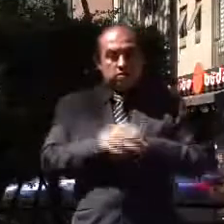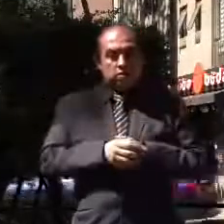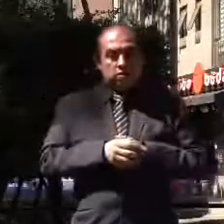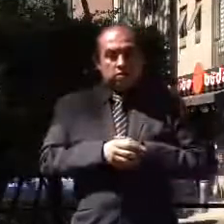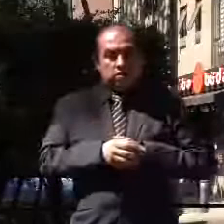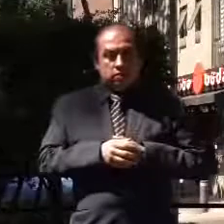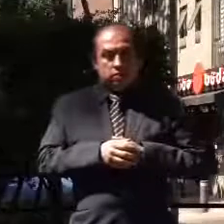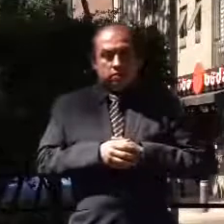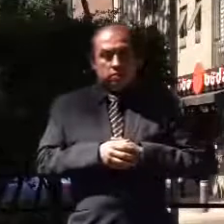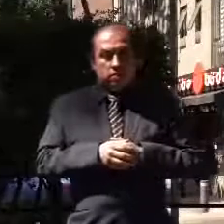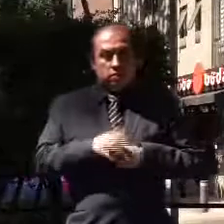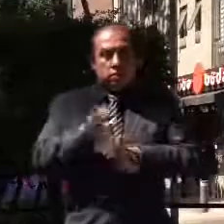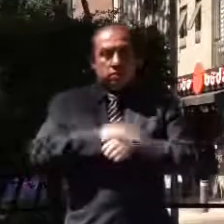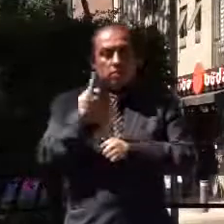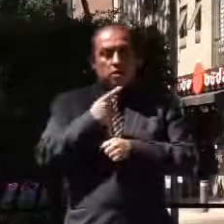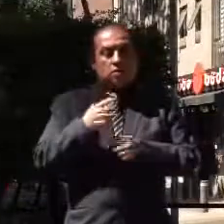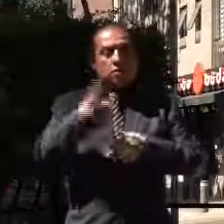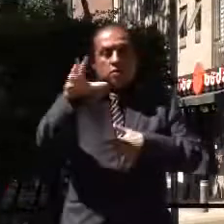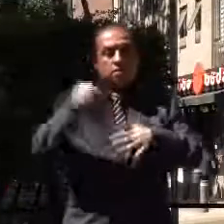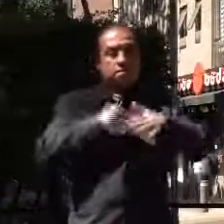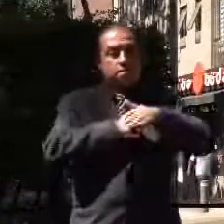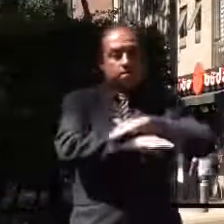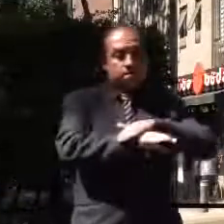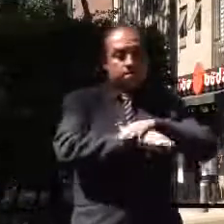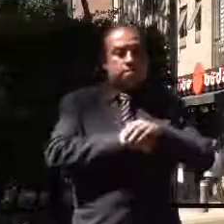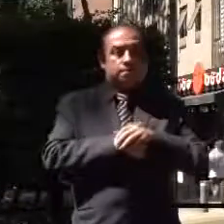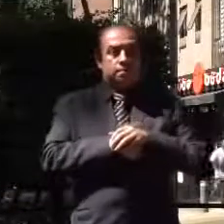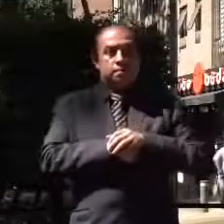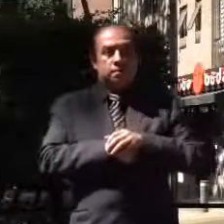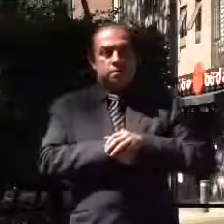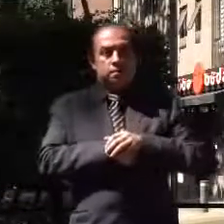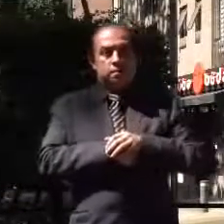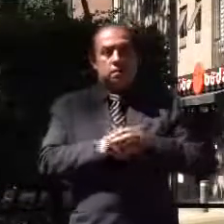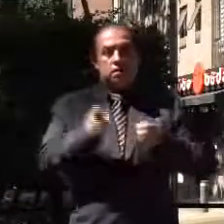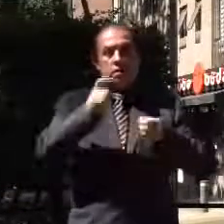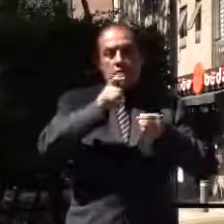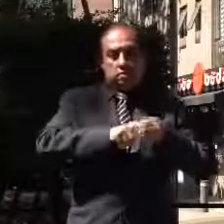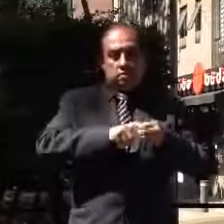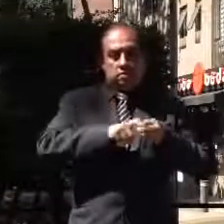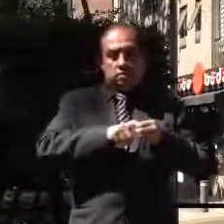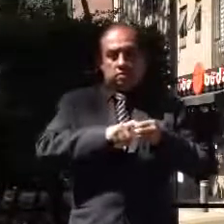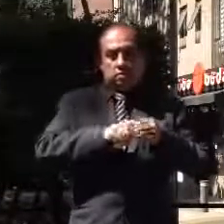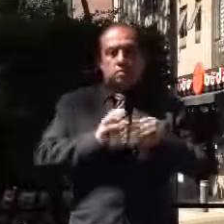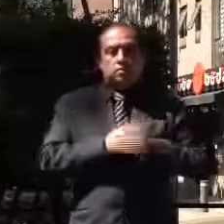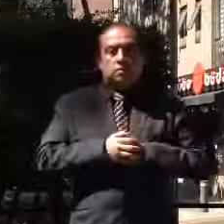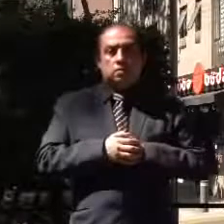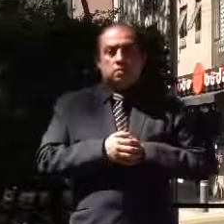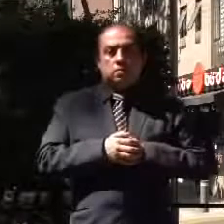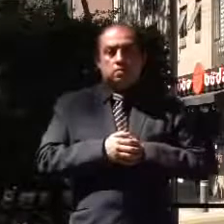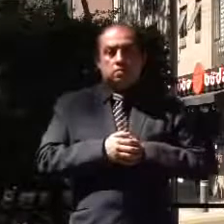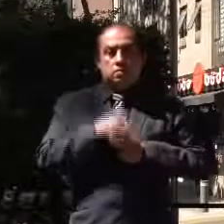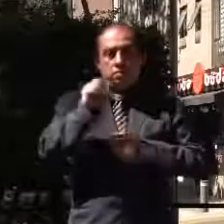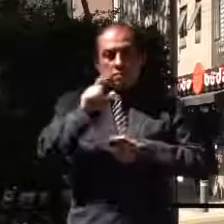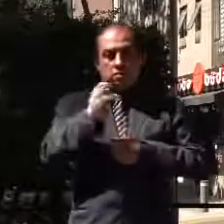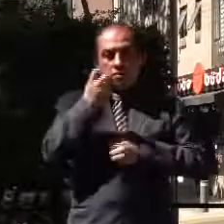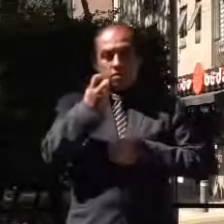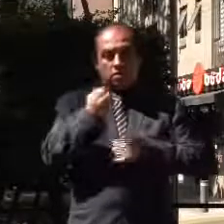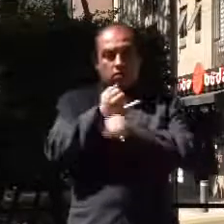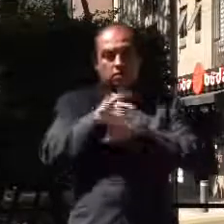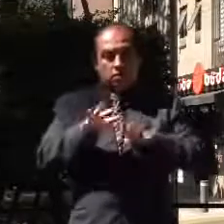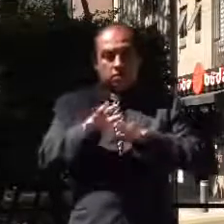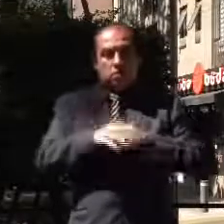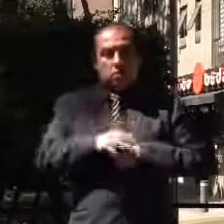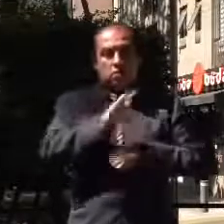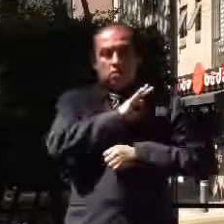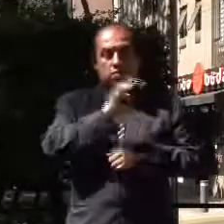pues por qué es la detención, su involucramiento y a partir de esta información pues